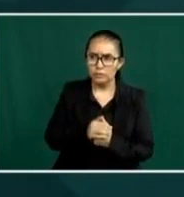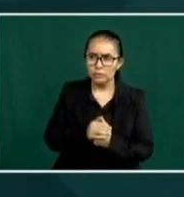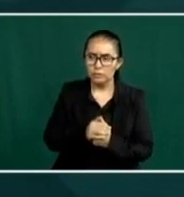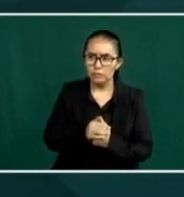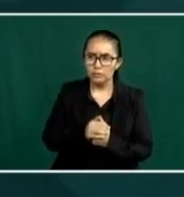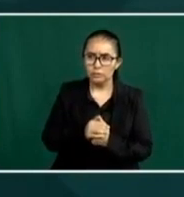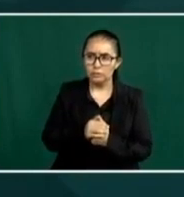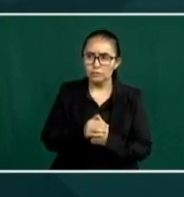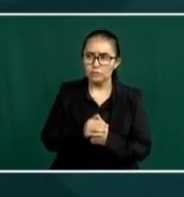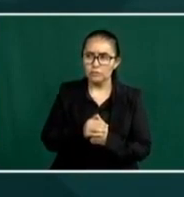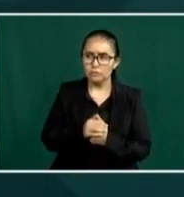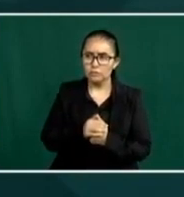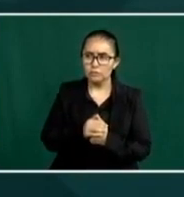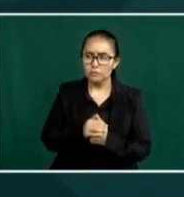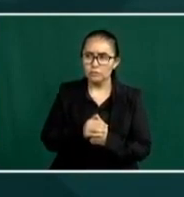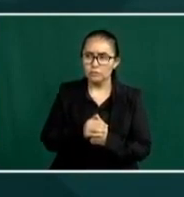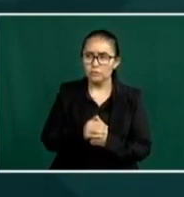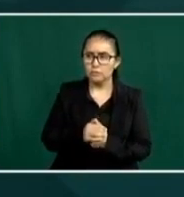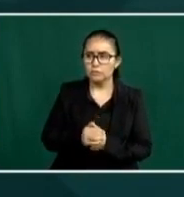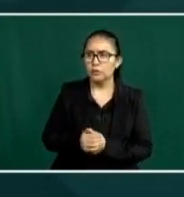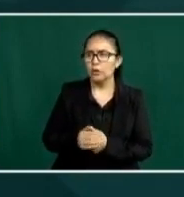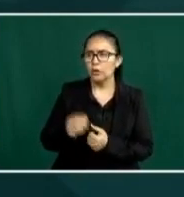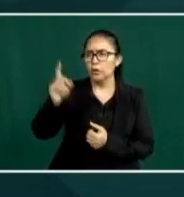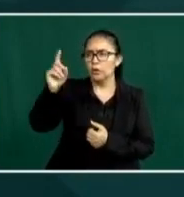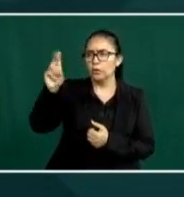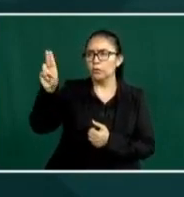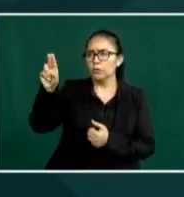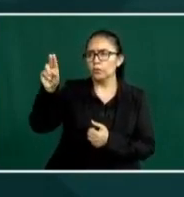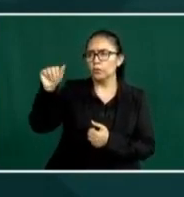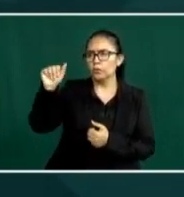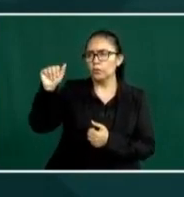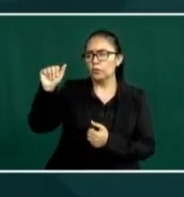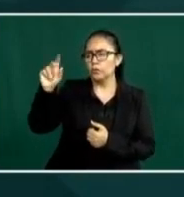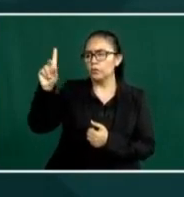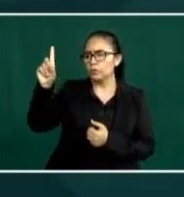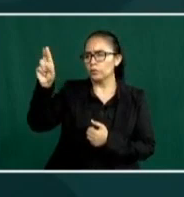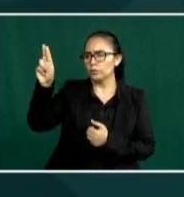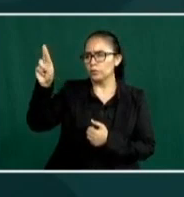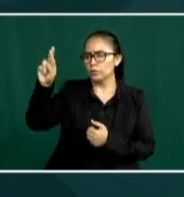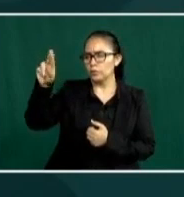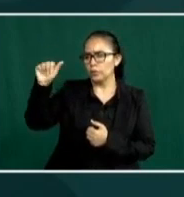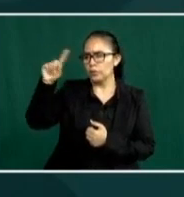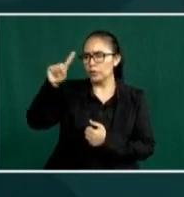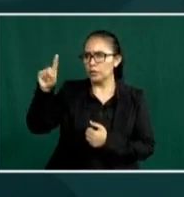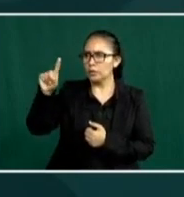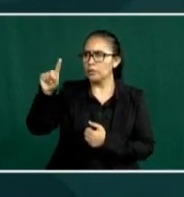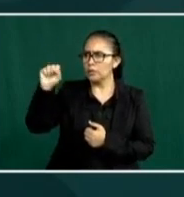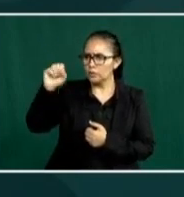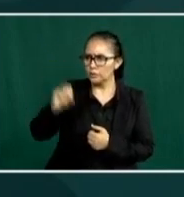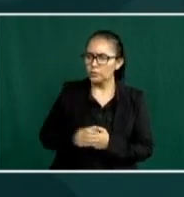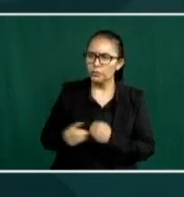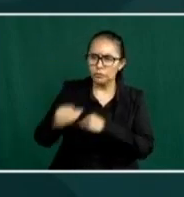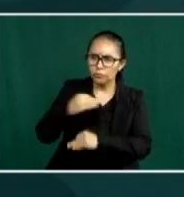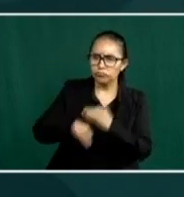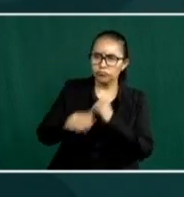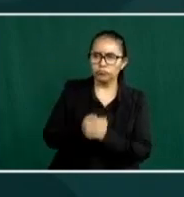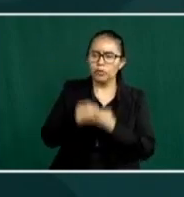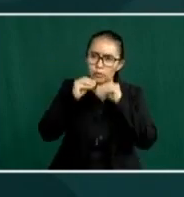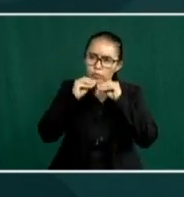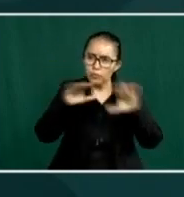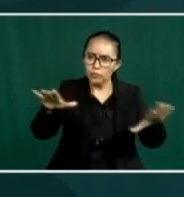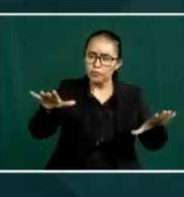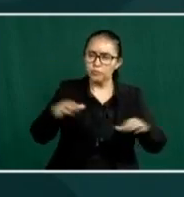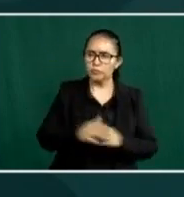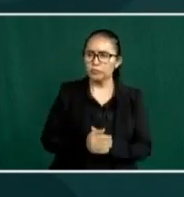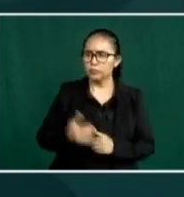pedirle a Alfonso Durazo que hable contigo, para que tengamos toda la información